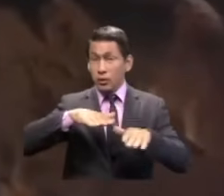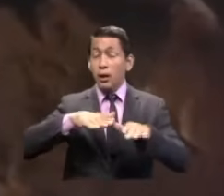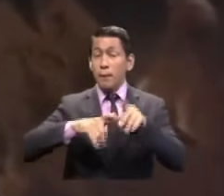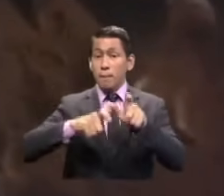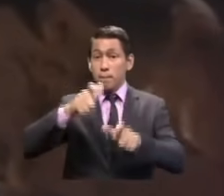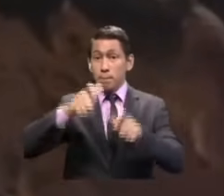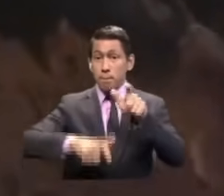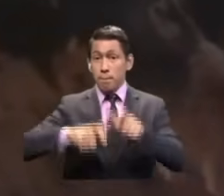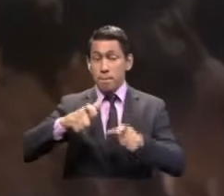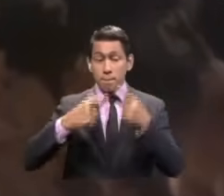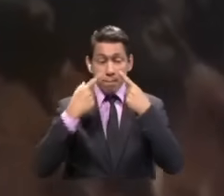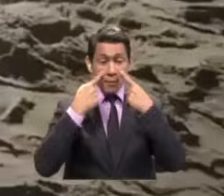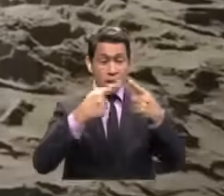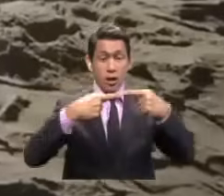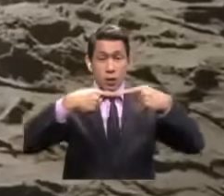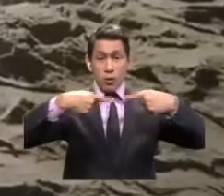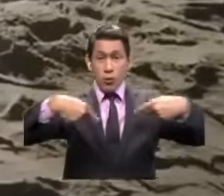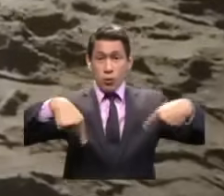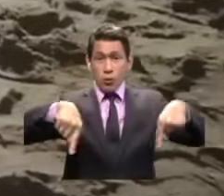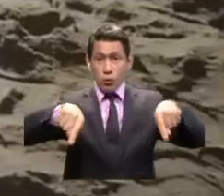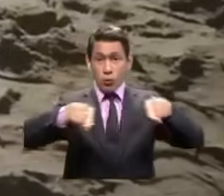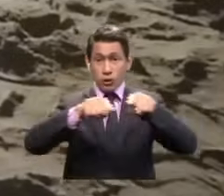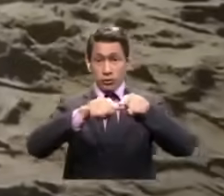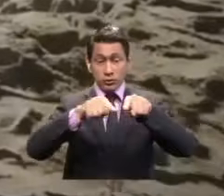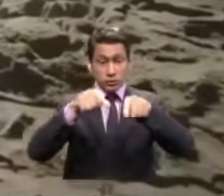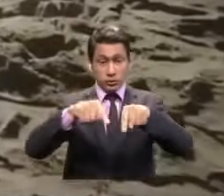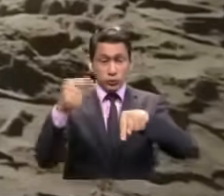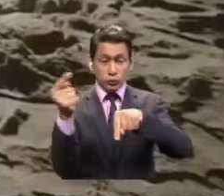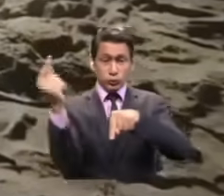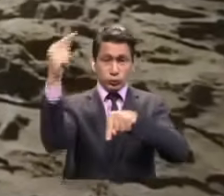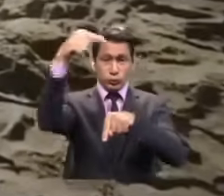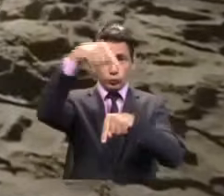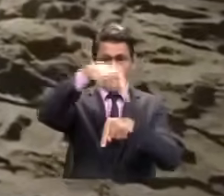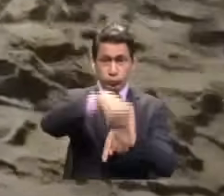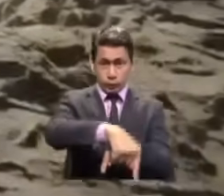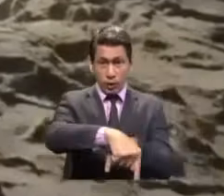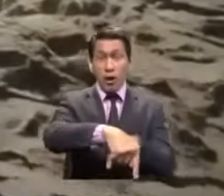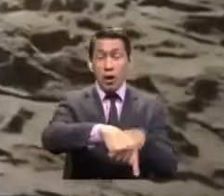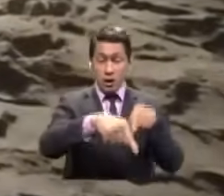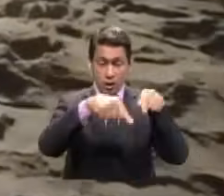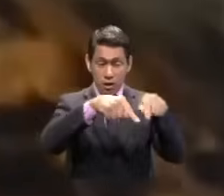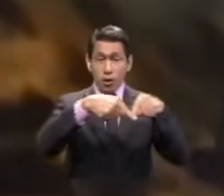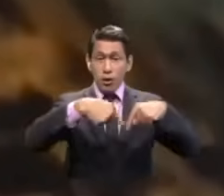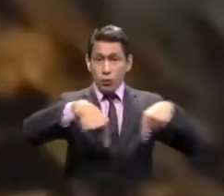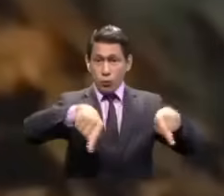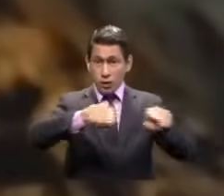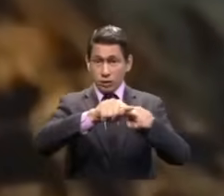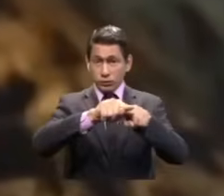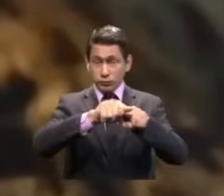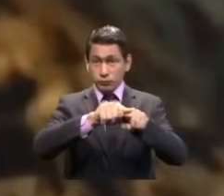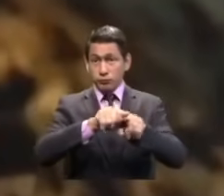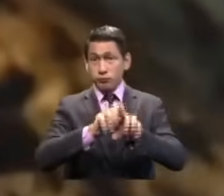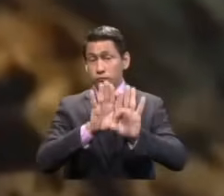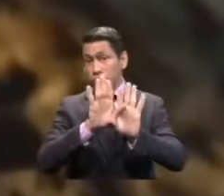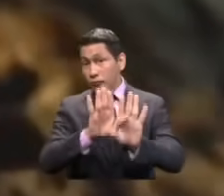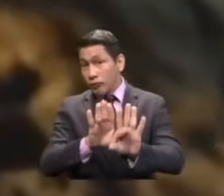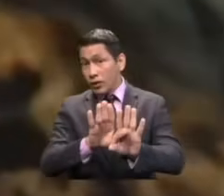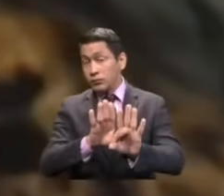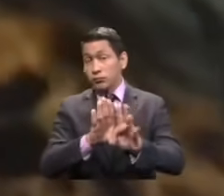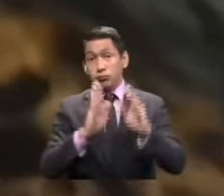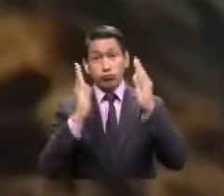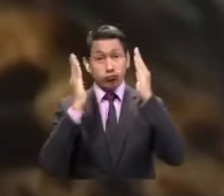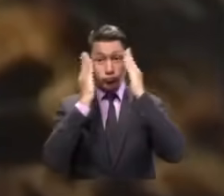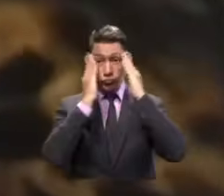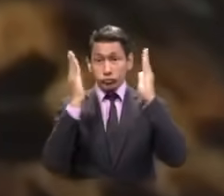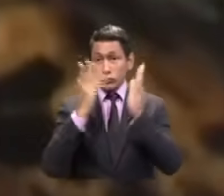de un hoyo de 3 metros de radio y 1,5 metros de profundidad aproximadamente. El hasta ahora inexplicable